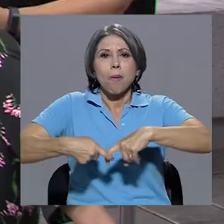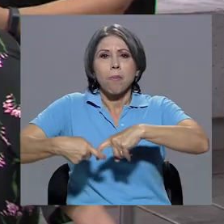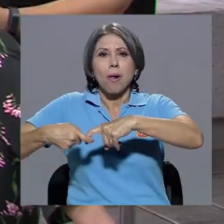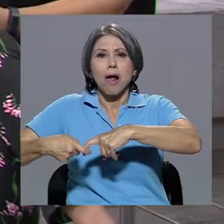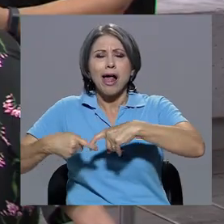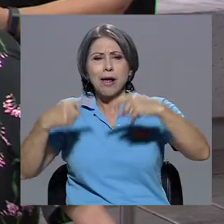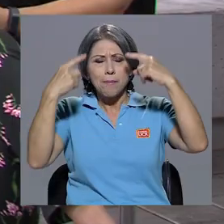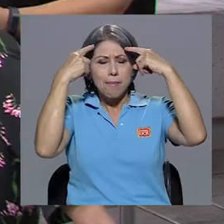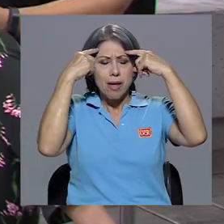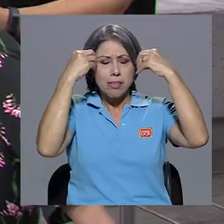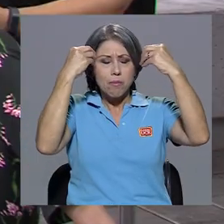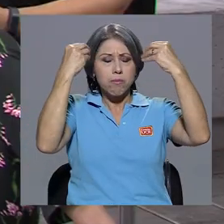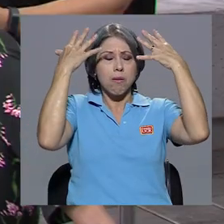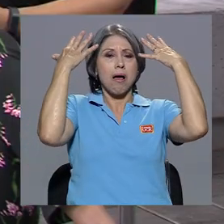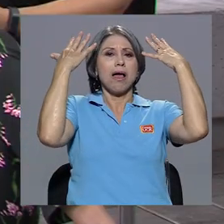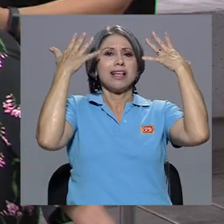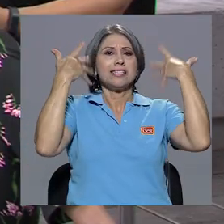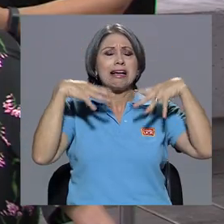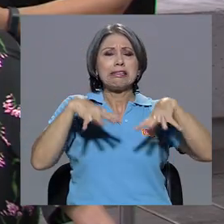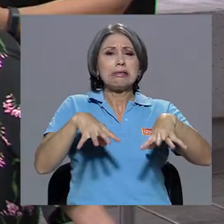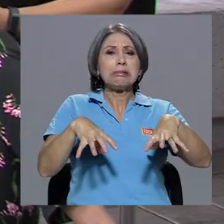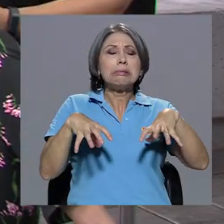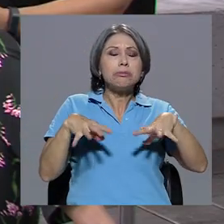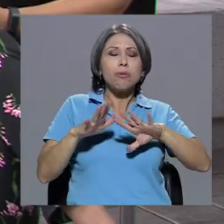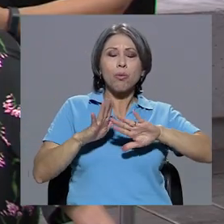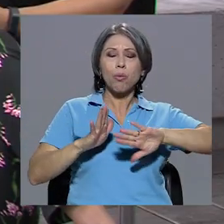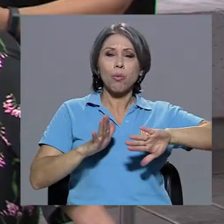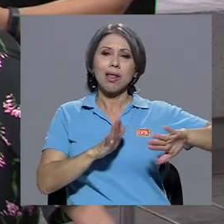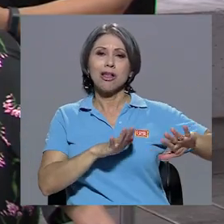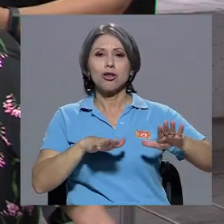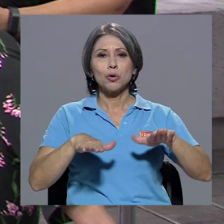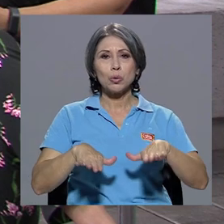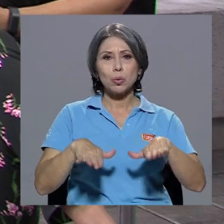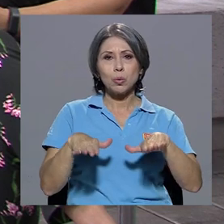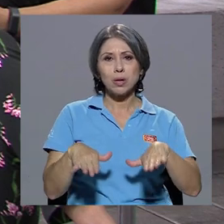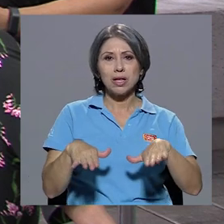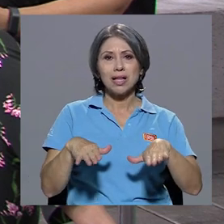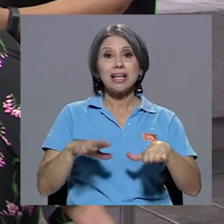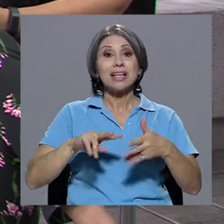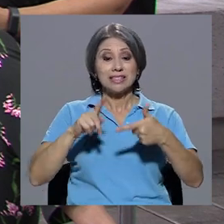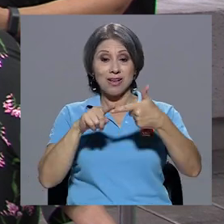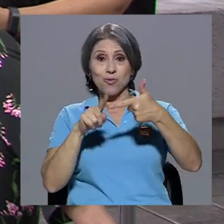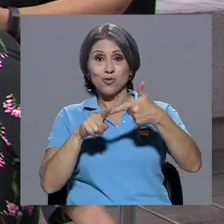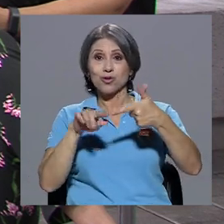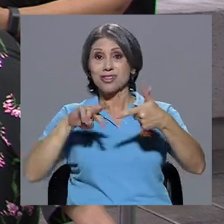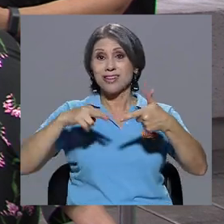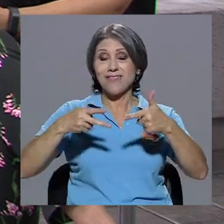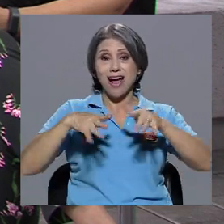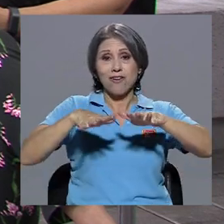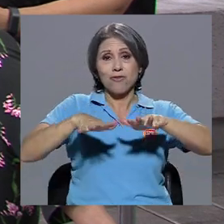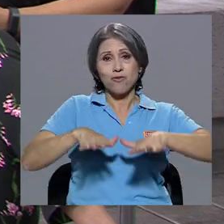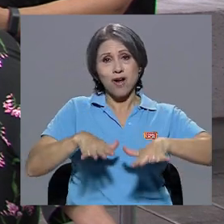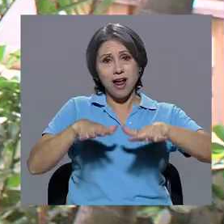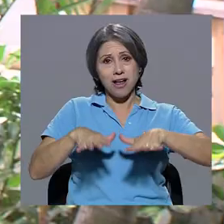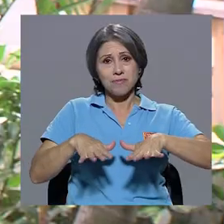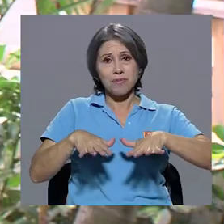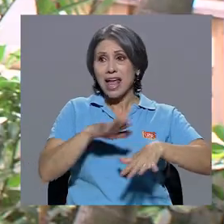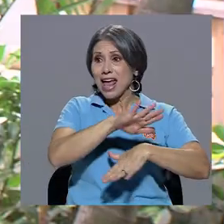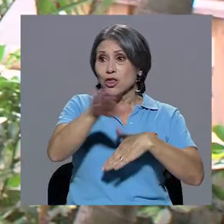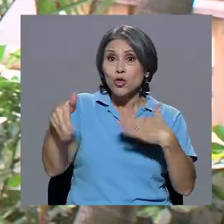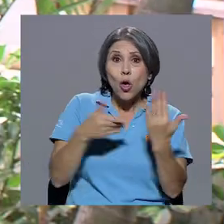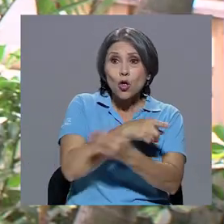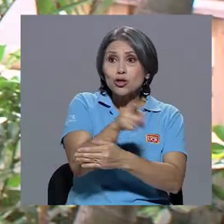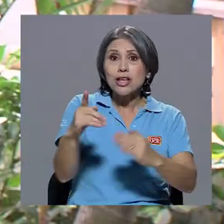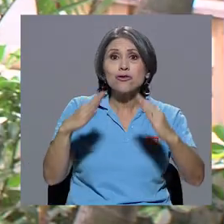mente, descomprimir la parte estresante del día y relajarse. O sea que el segundo sería relajarse y ellos todos viven en entornos